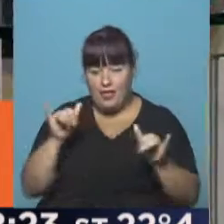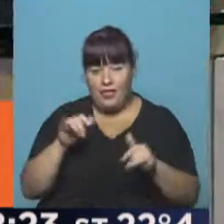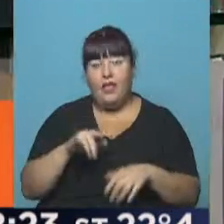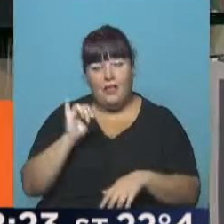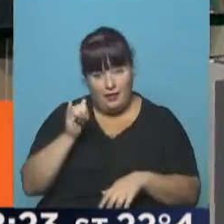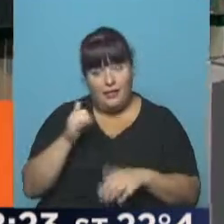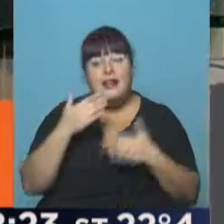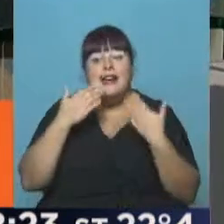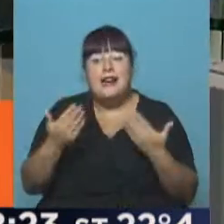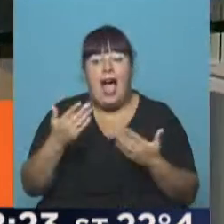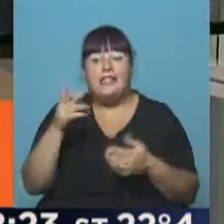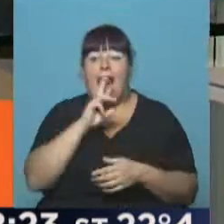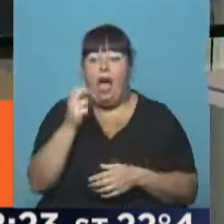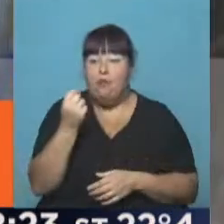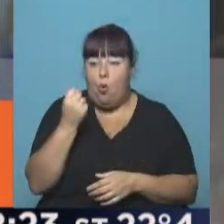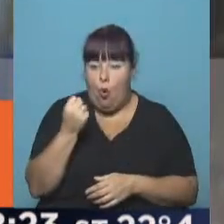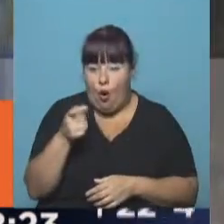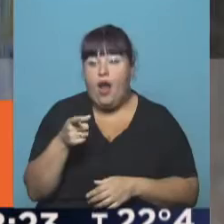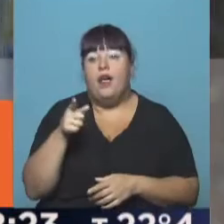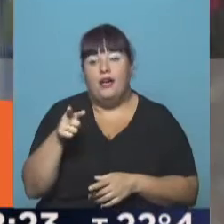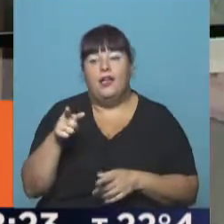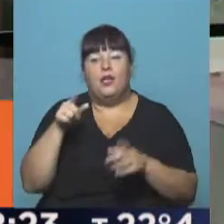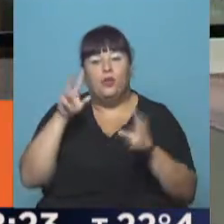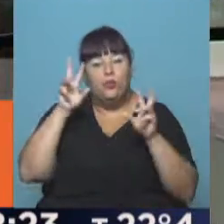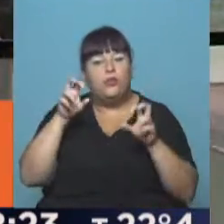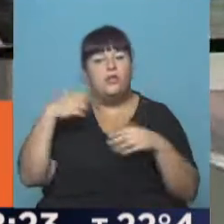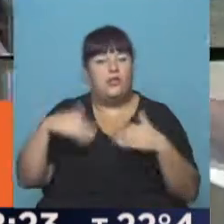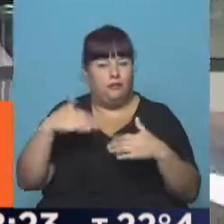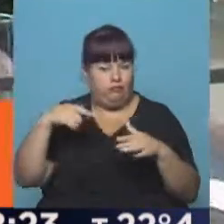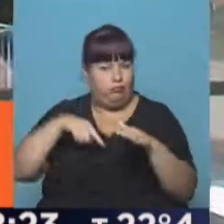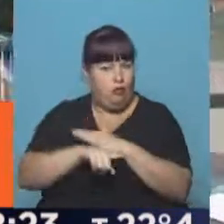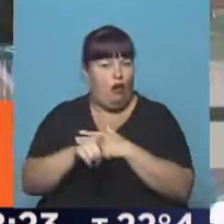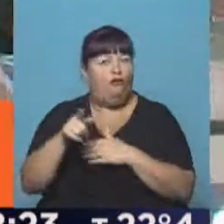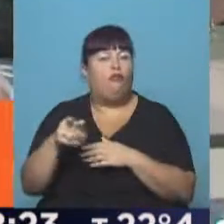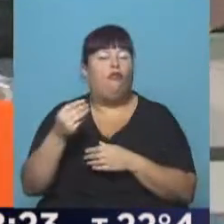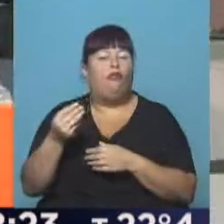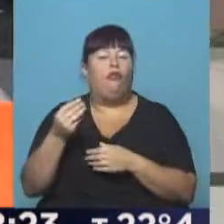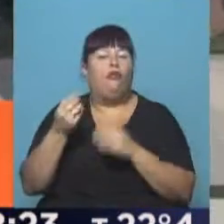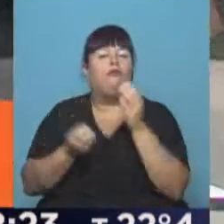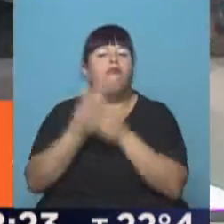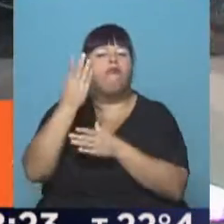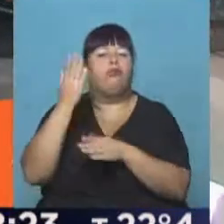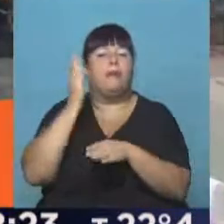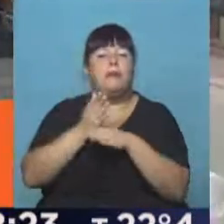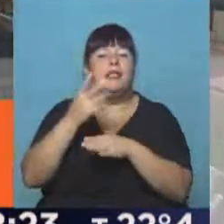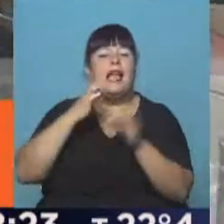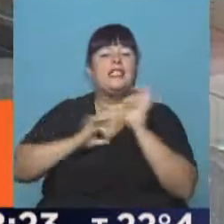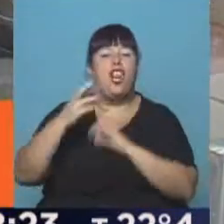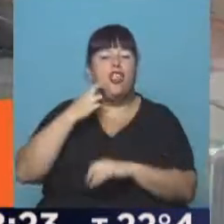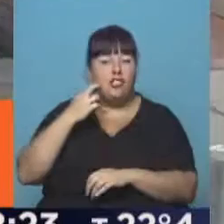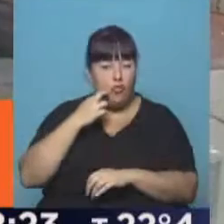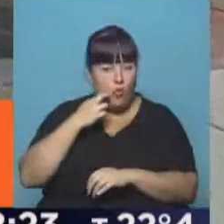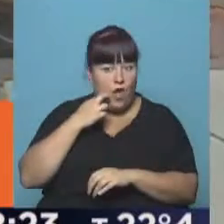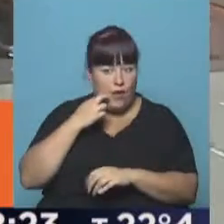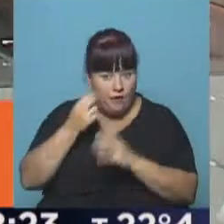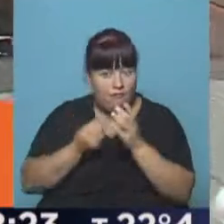sí, gracias al feminismo, que es un cauce muy, muy profundo, nacido a mediados del 19, se